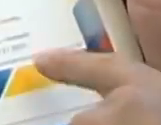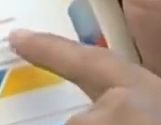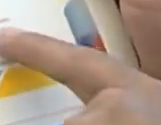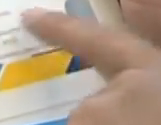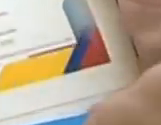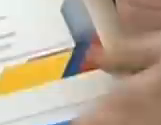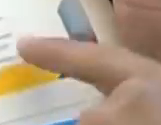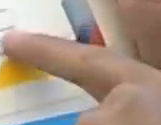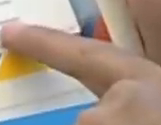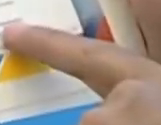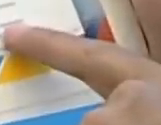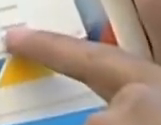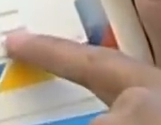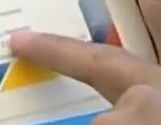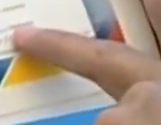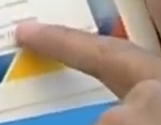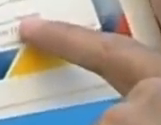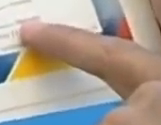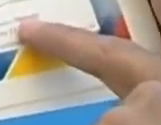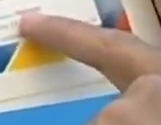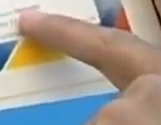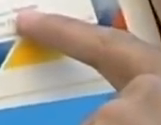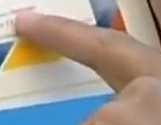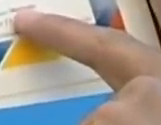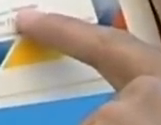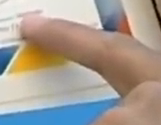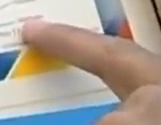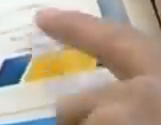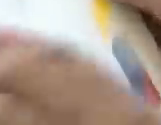caso del continente americano, Venezuela con